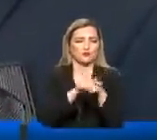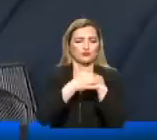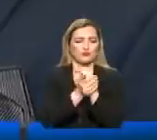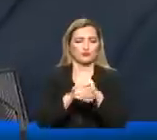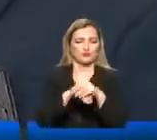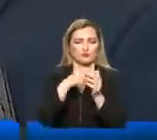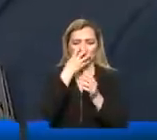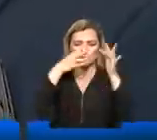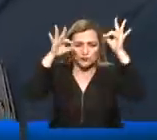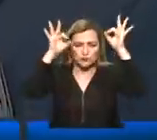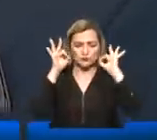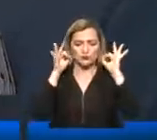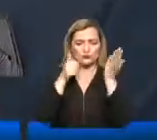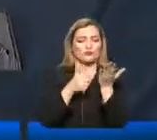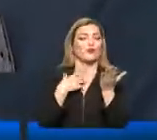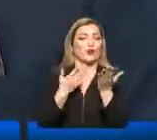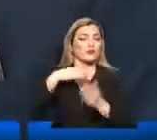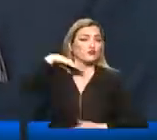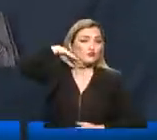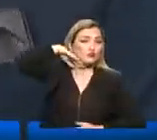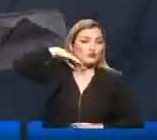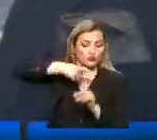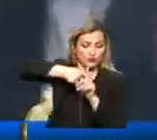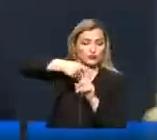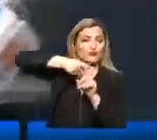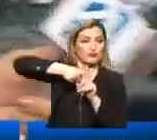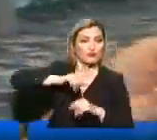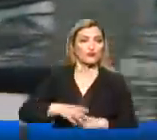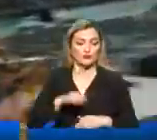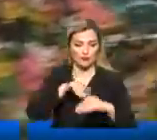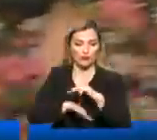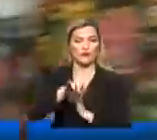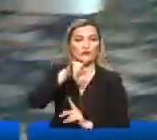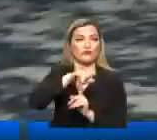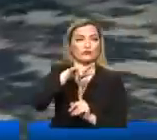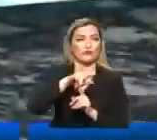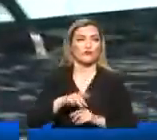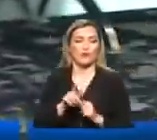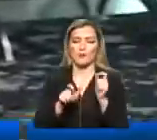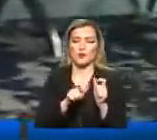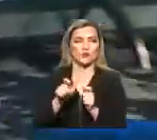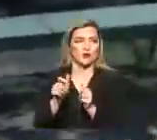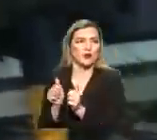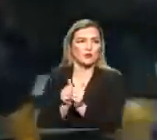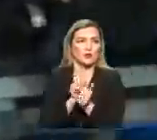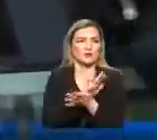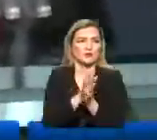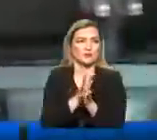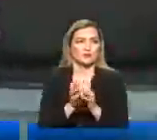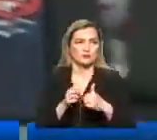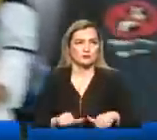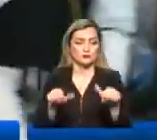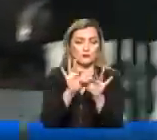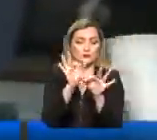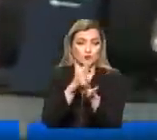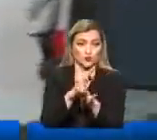obviamente solo pueden ingresar pasajeros a la terminal del aeropuerto Mariscal Sucre. Todas las áreas están funcionando, en